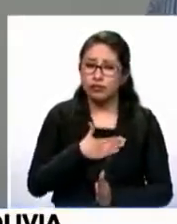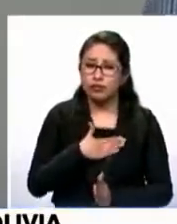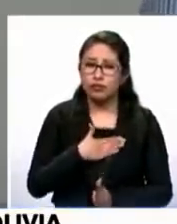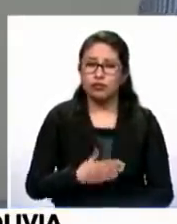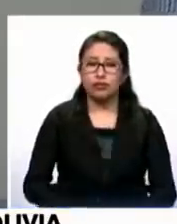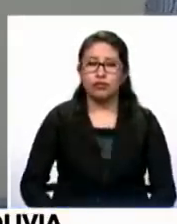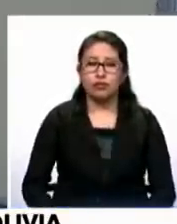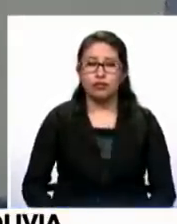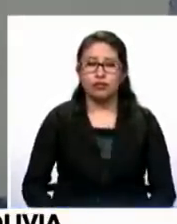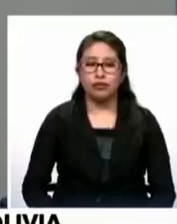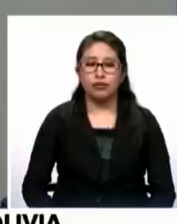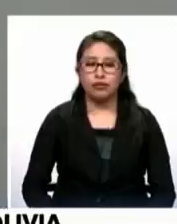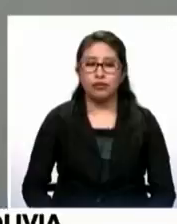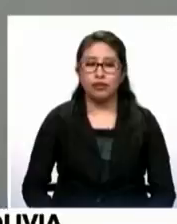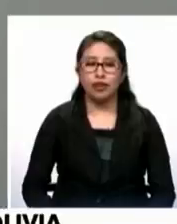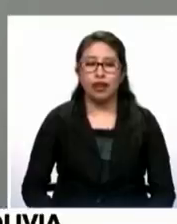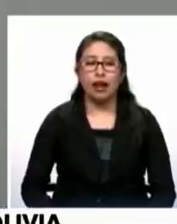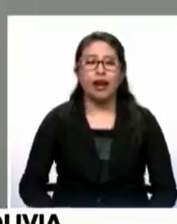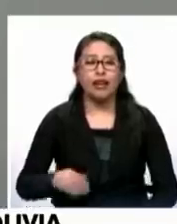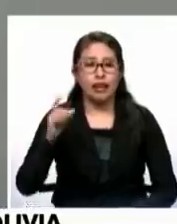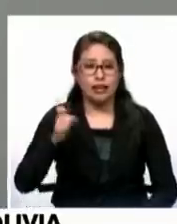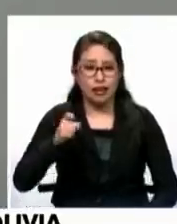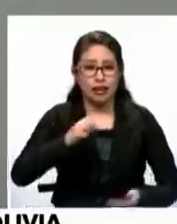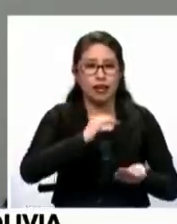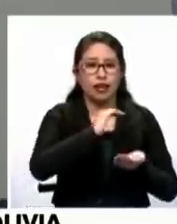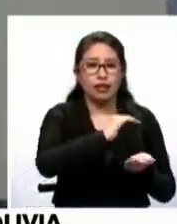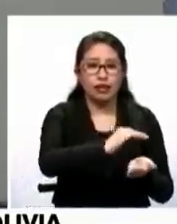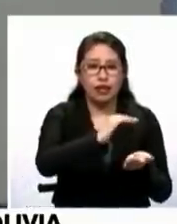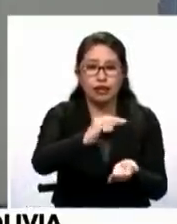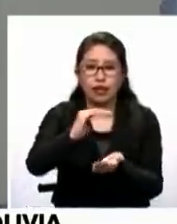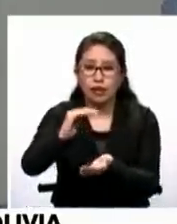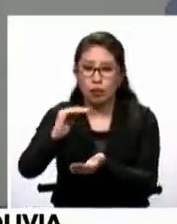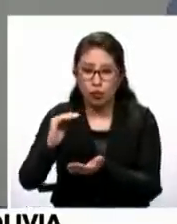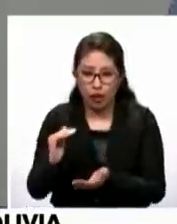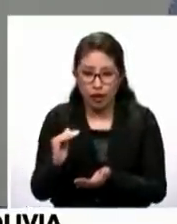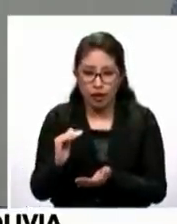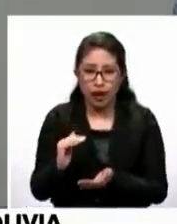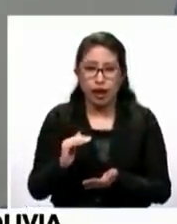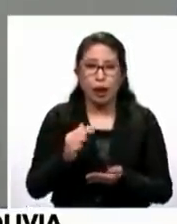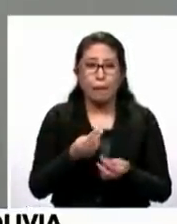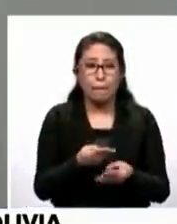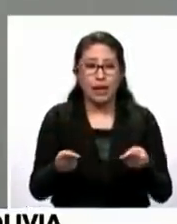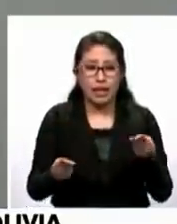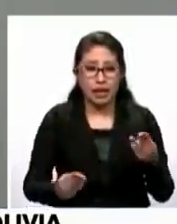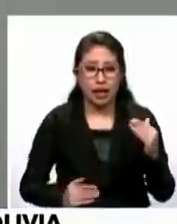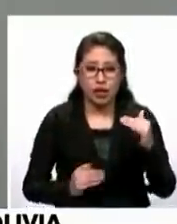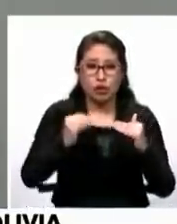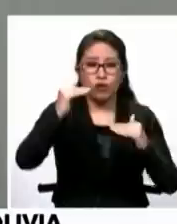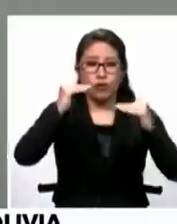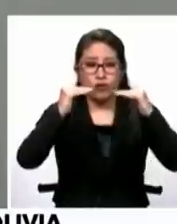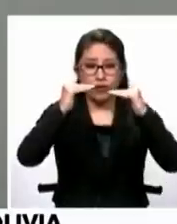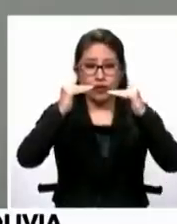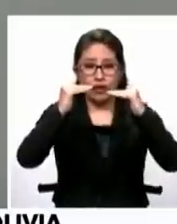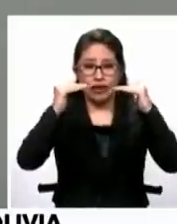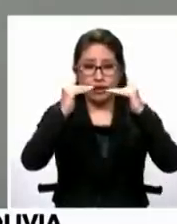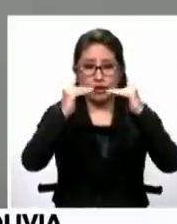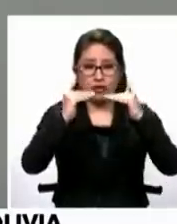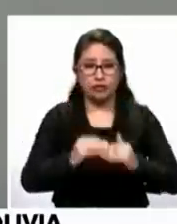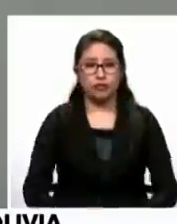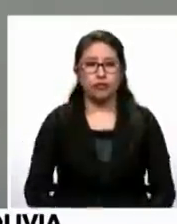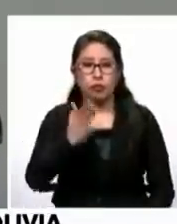debe distribuir todos los equipos de bioseguridad de la manera más equilibrada. Los hospitales lo